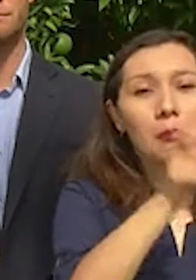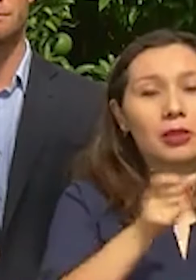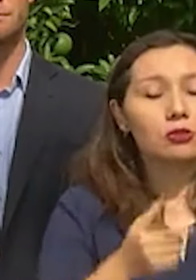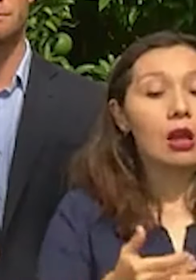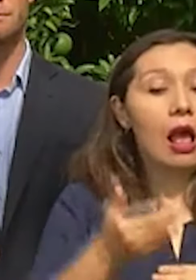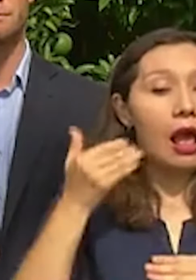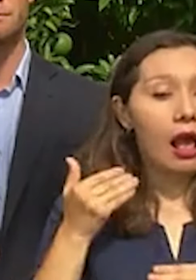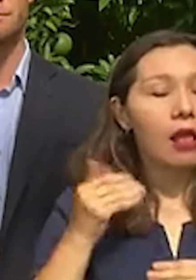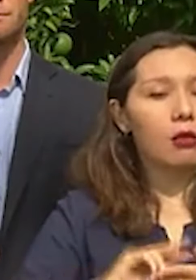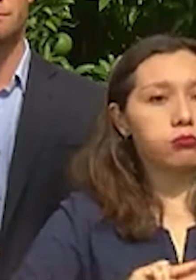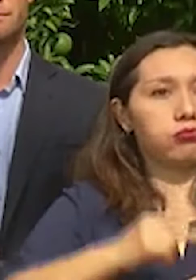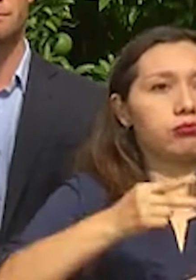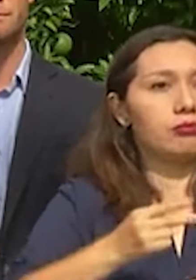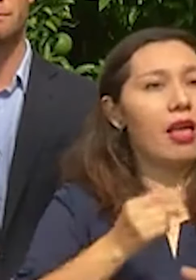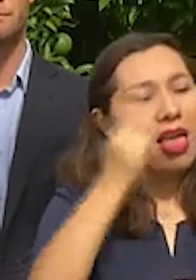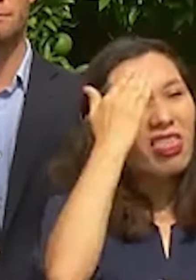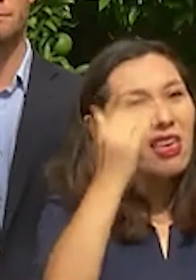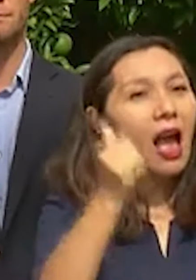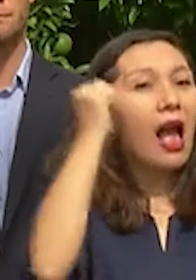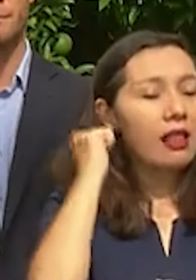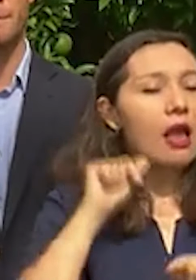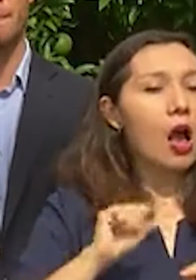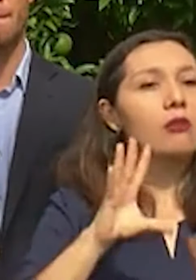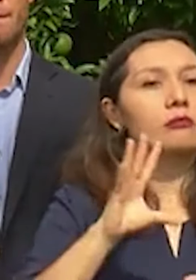que habíamos señalado el día anterior. Esto tiene variaciones día a día y el hecho de que